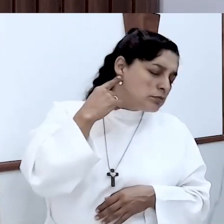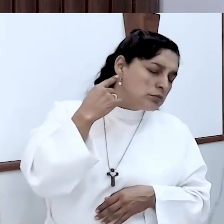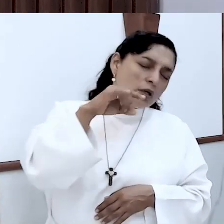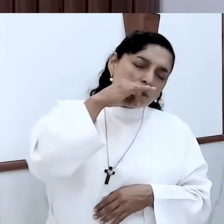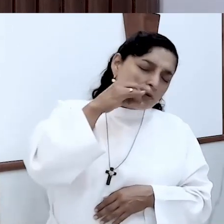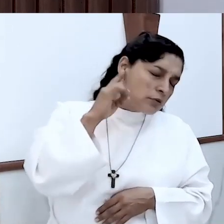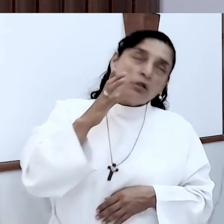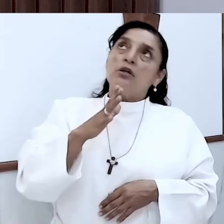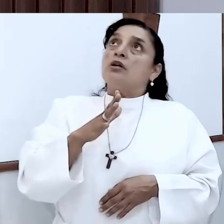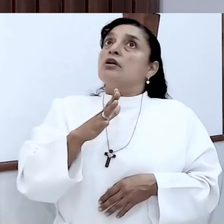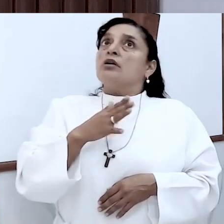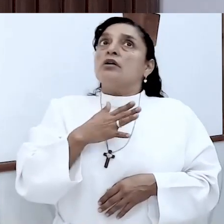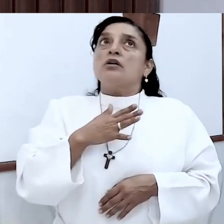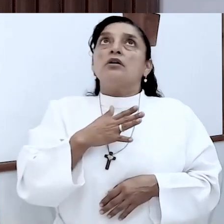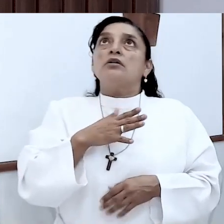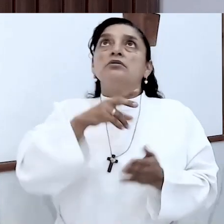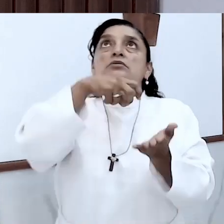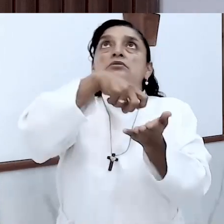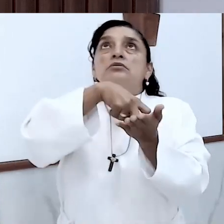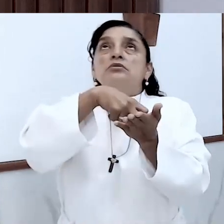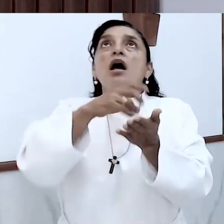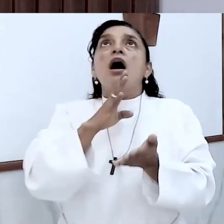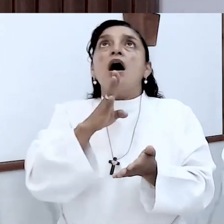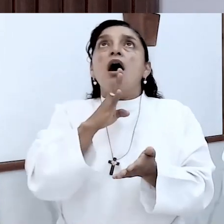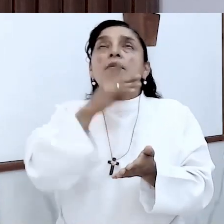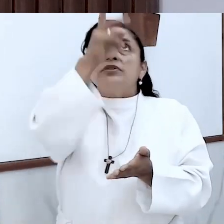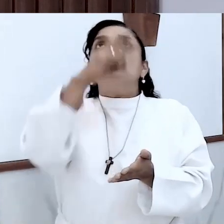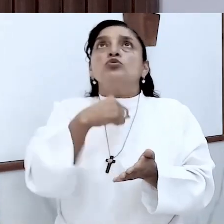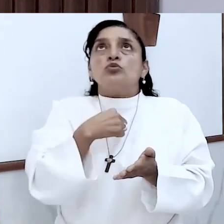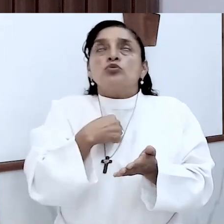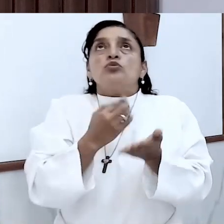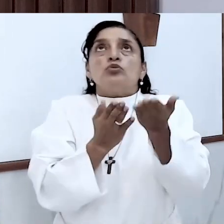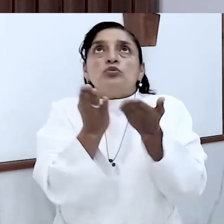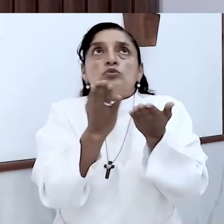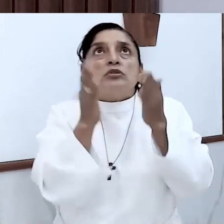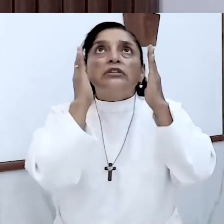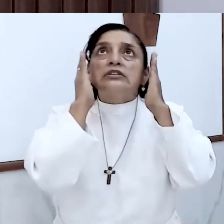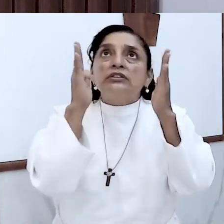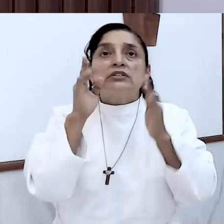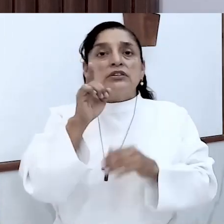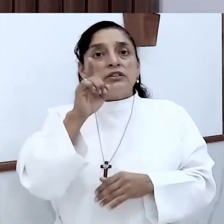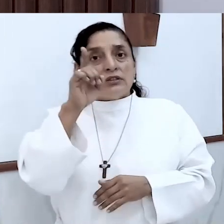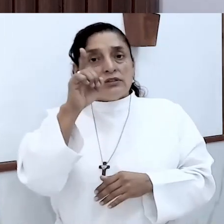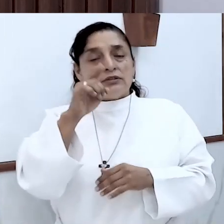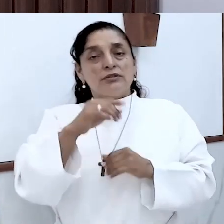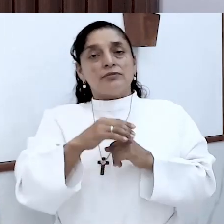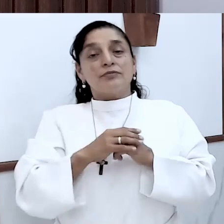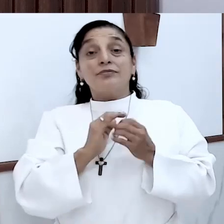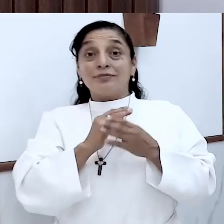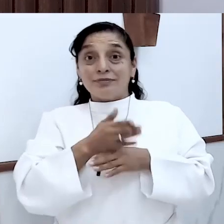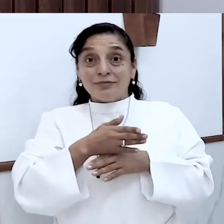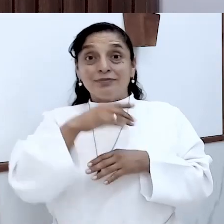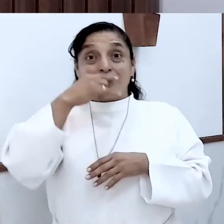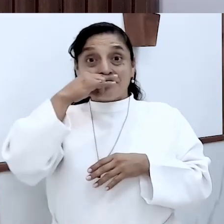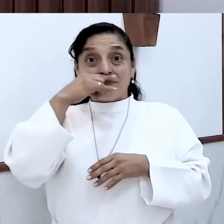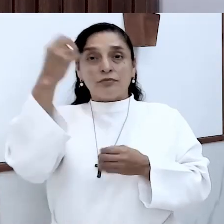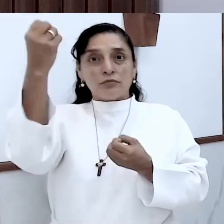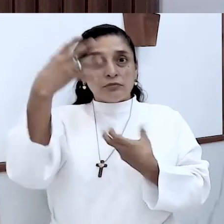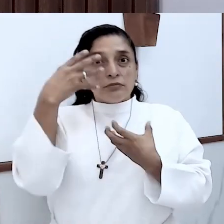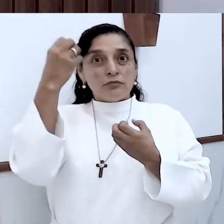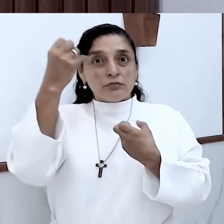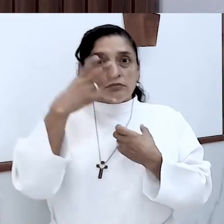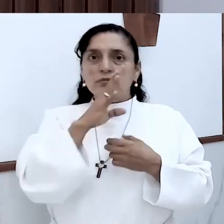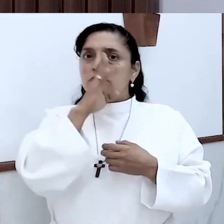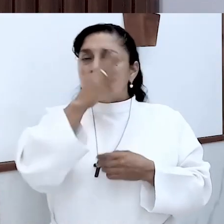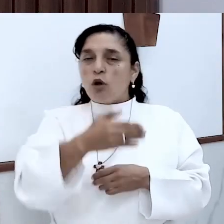Este respondió, habla, Señor, tu siervo te escucha. Samuel creció y el Señor